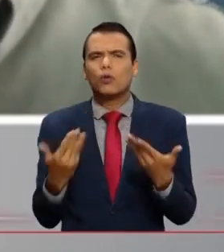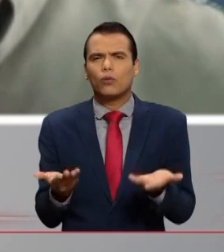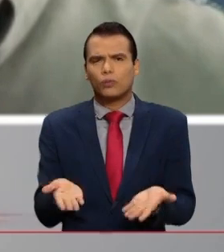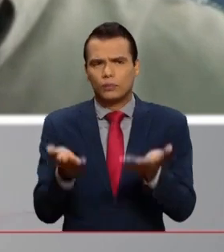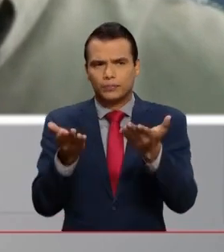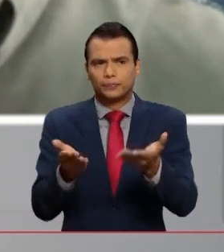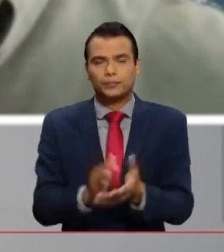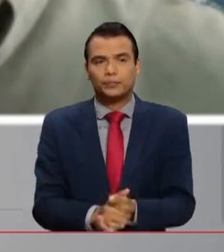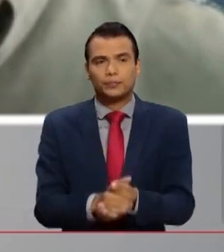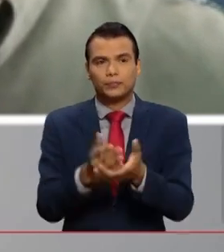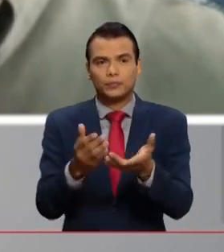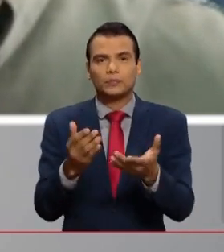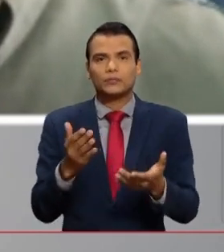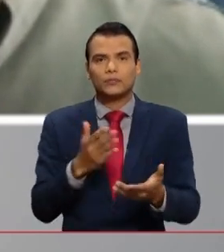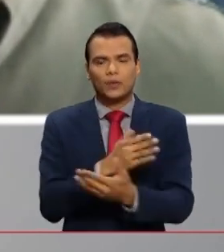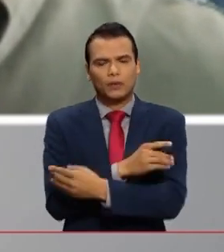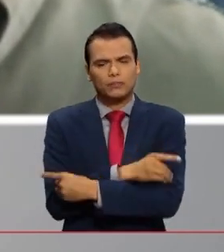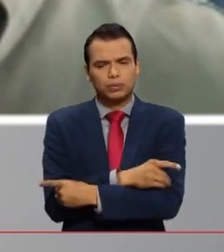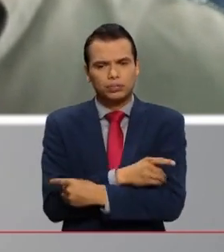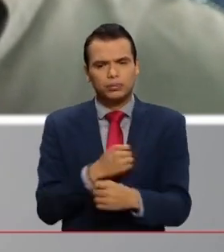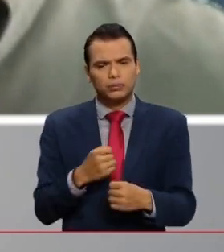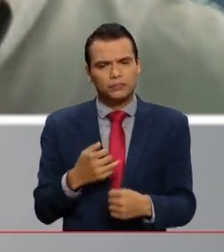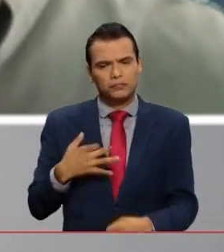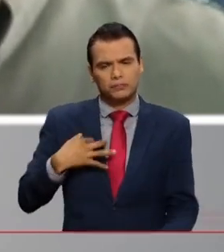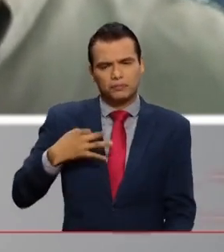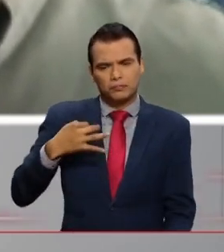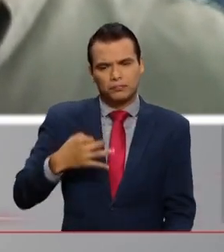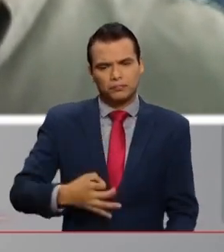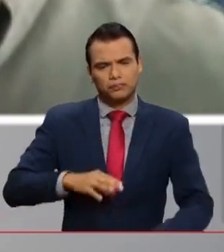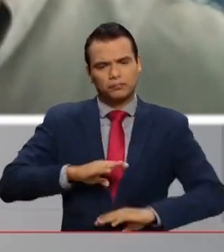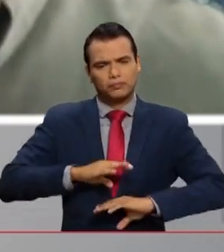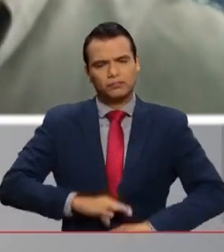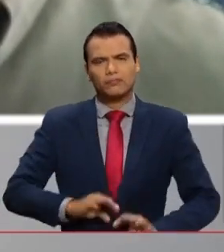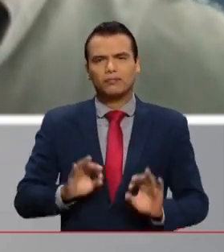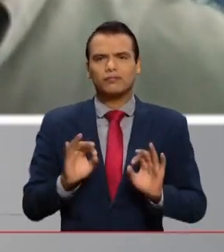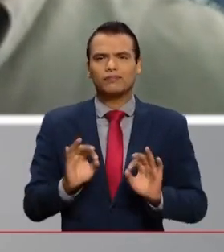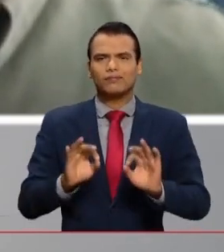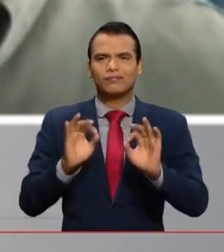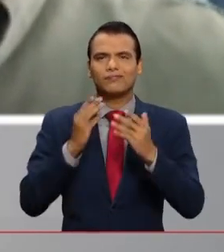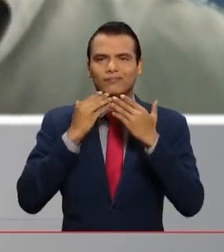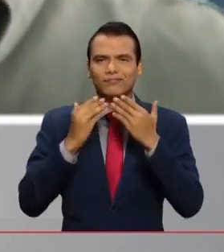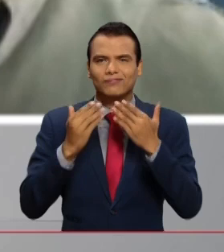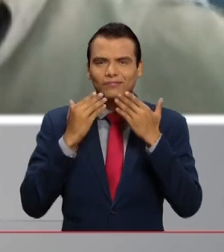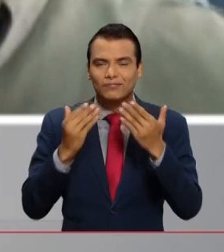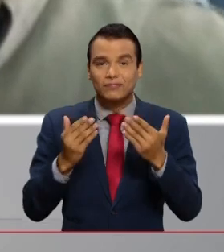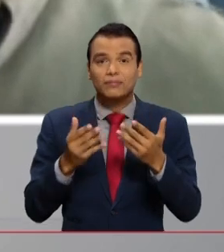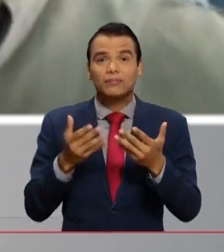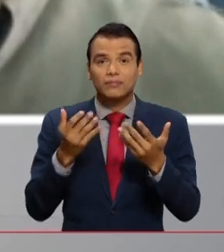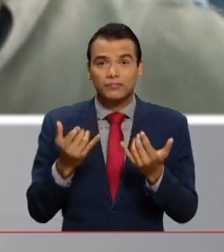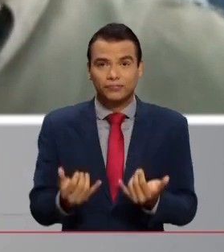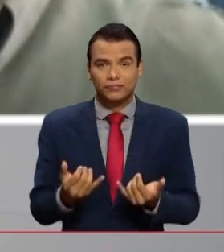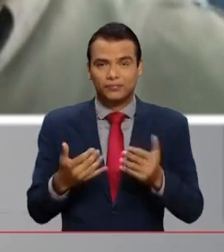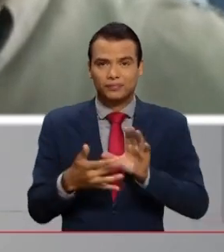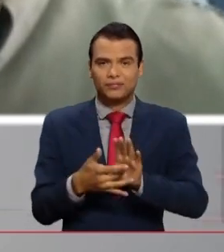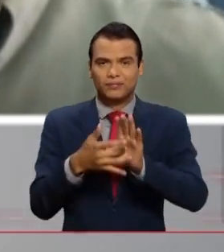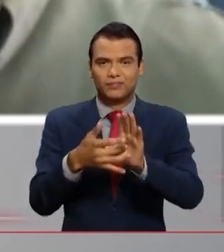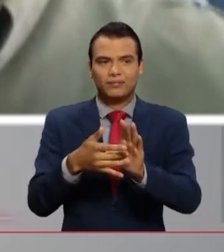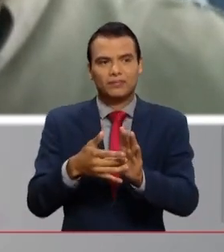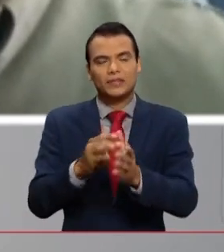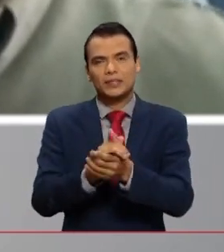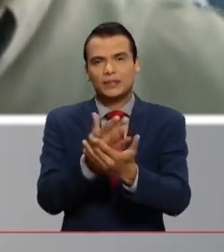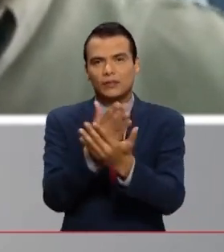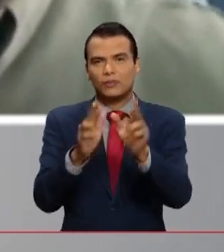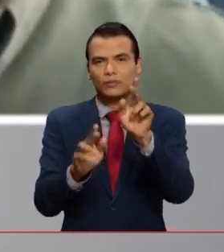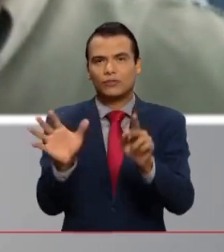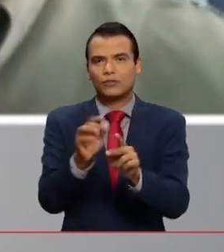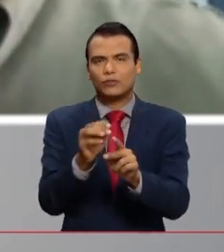Muy buenos días, disciplina, prudencia, cortesía. Un saludo especial a toda la mesa de trabajo y a todos nuestros televidentes. El principal inconveniente vial lo